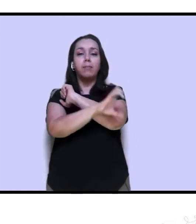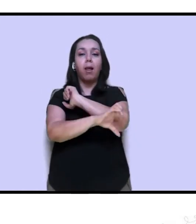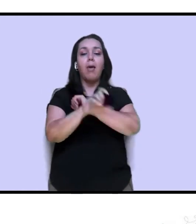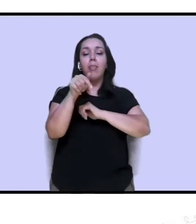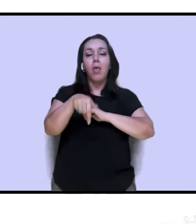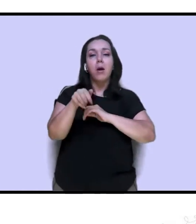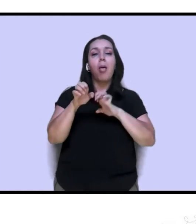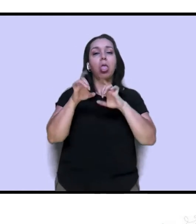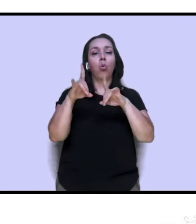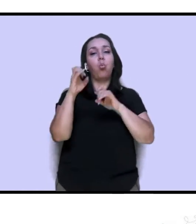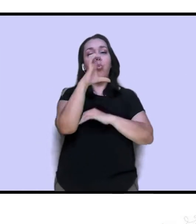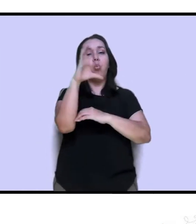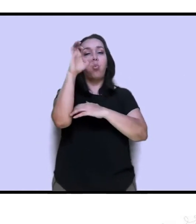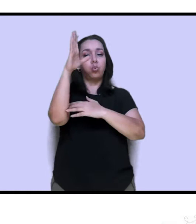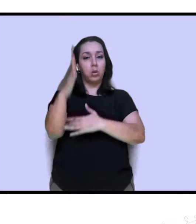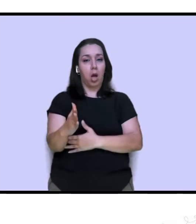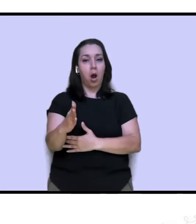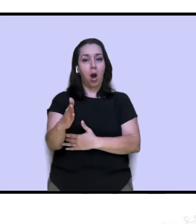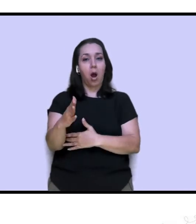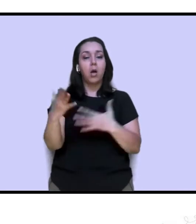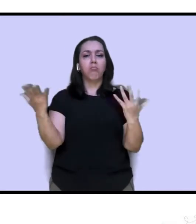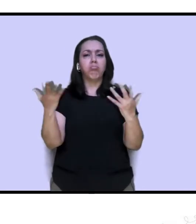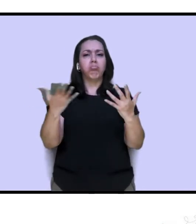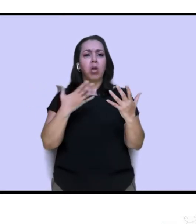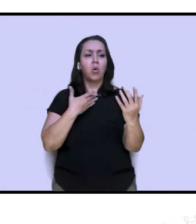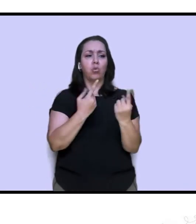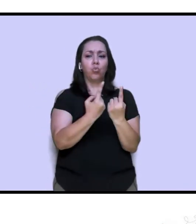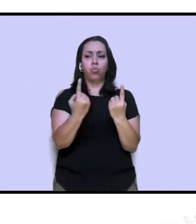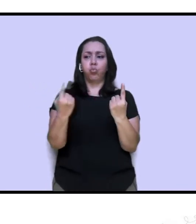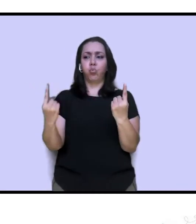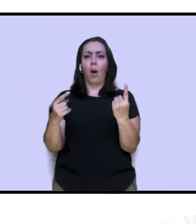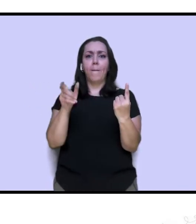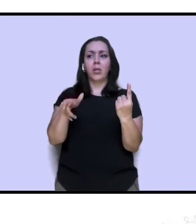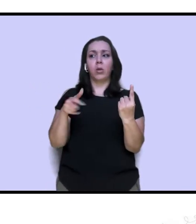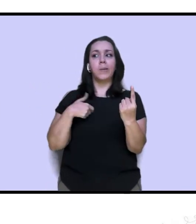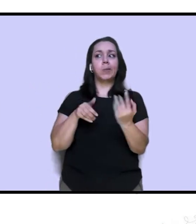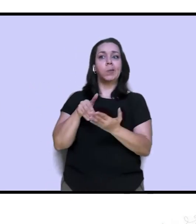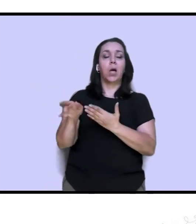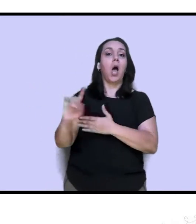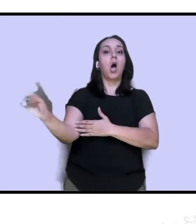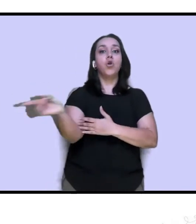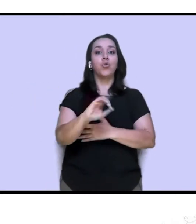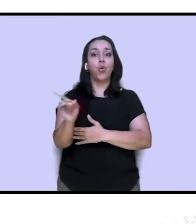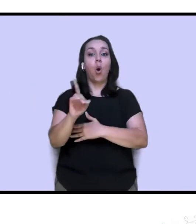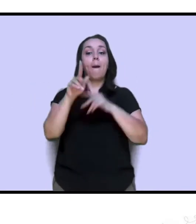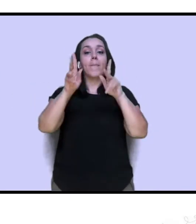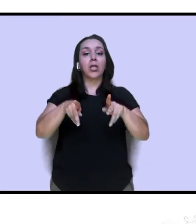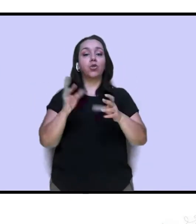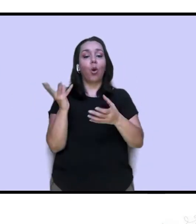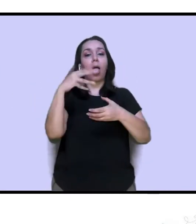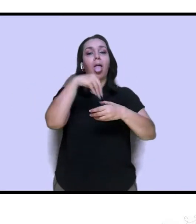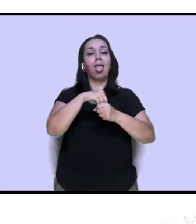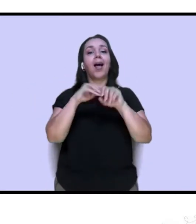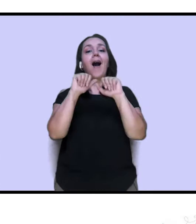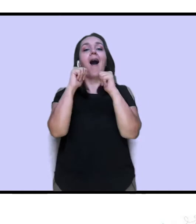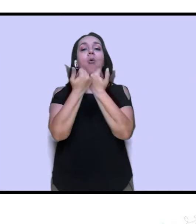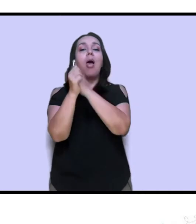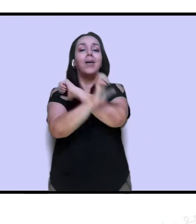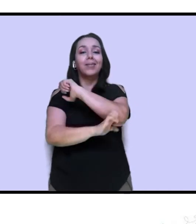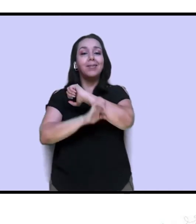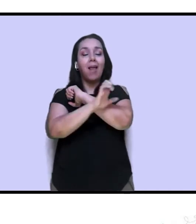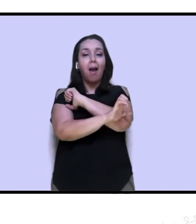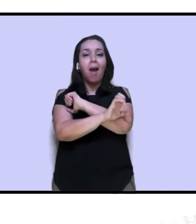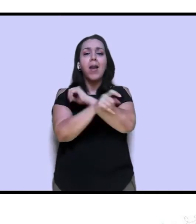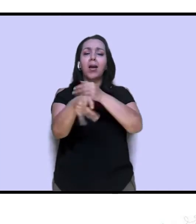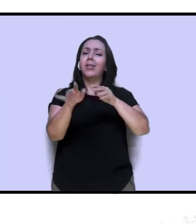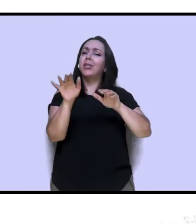educativo costarricense, tomando en cuenta que ninguna persona es ilegal y que tener una persona extranjera en el aula es tener un